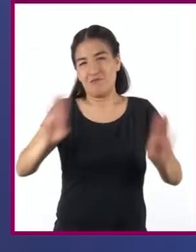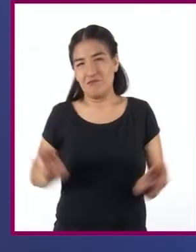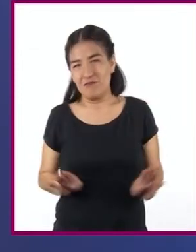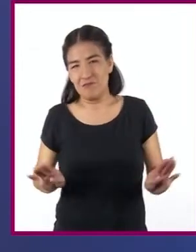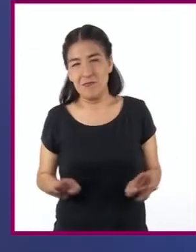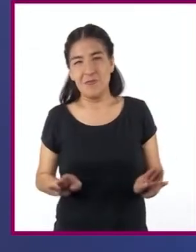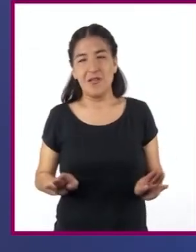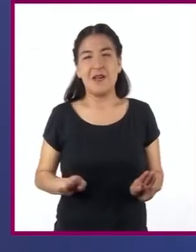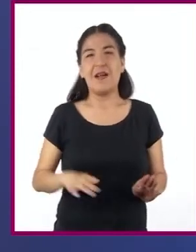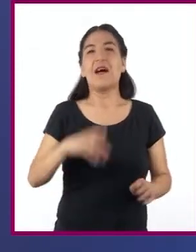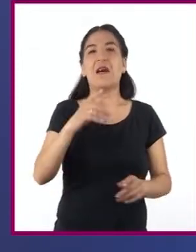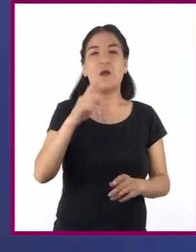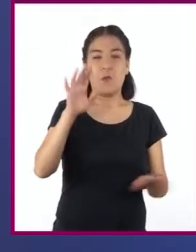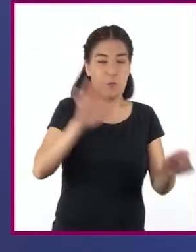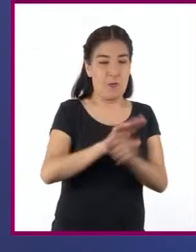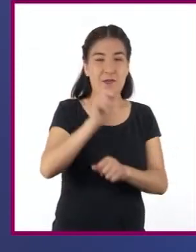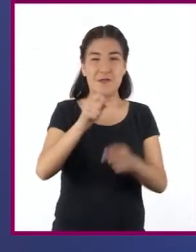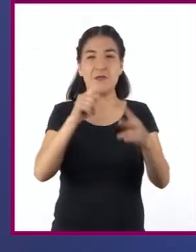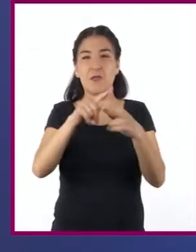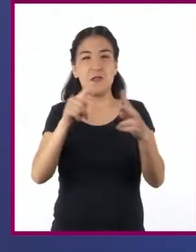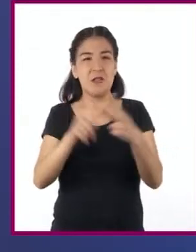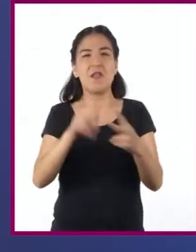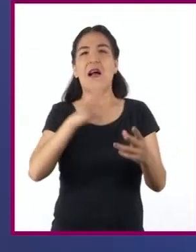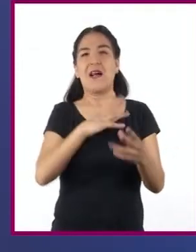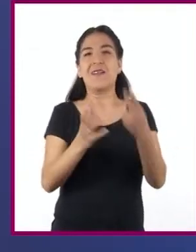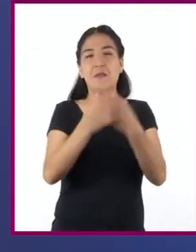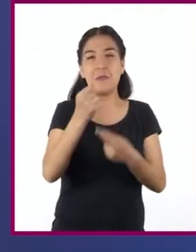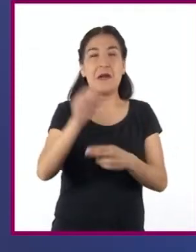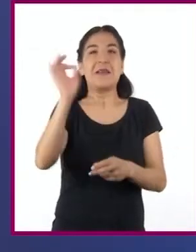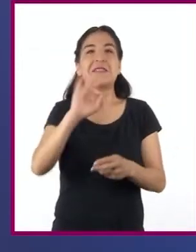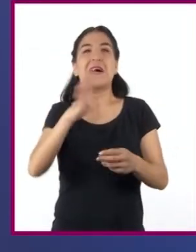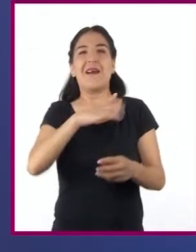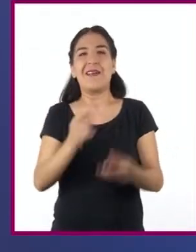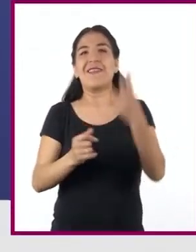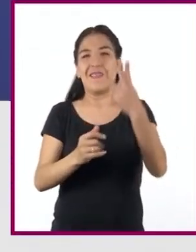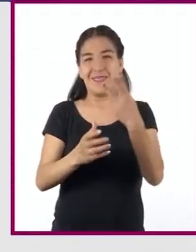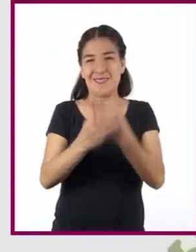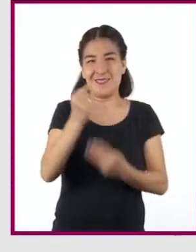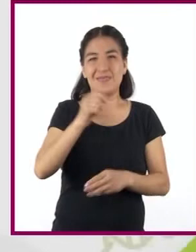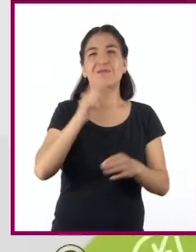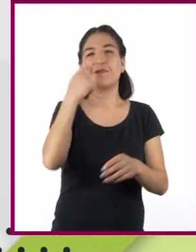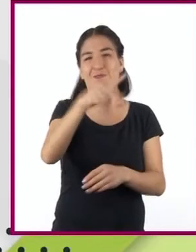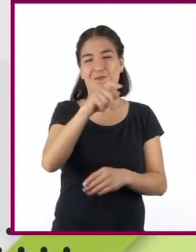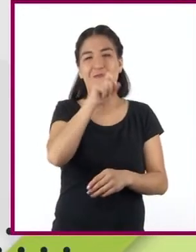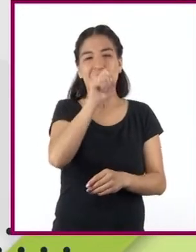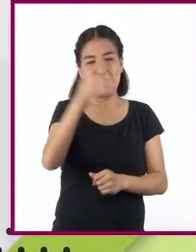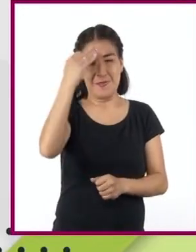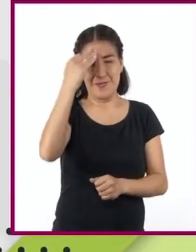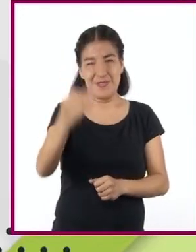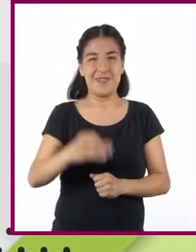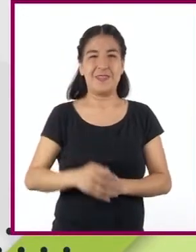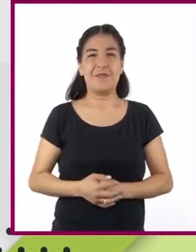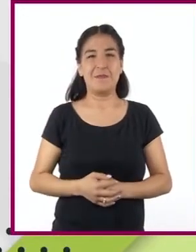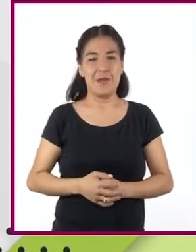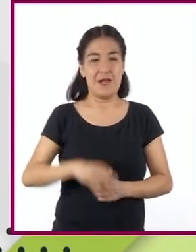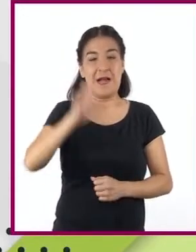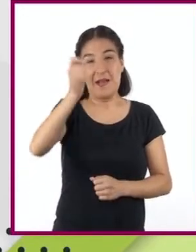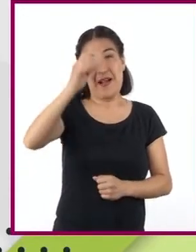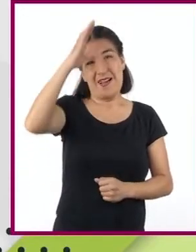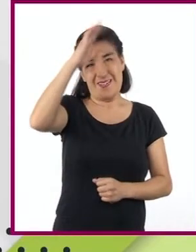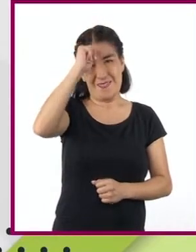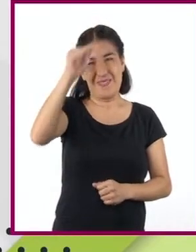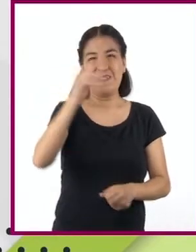Algunos organismos presentan 2 o incluso los 3 tipos de adaptaciones al mismo tiempo. De acuerdo a